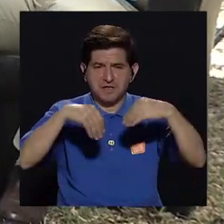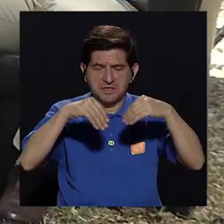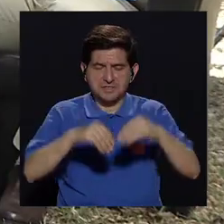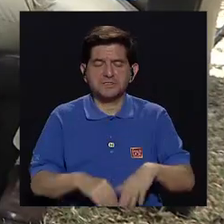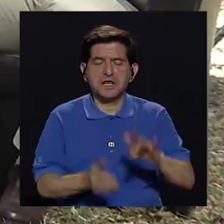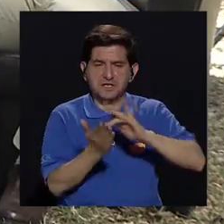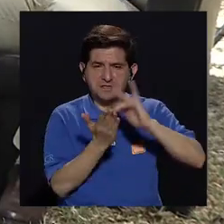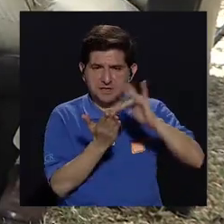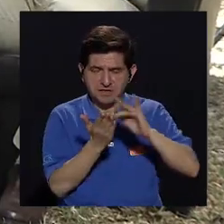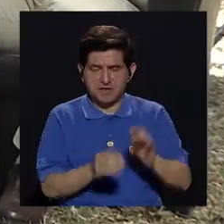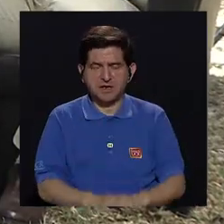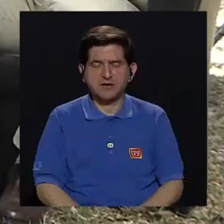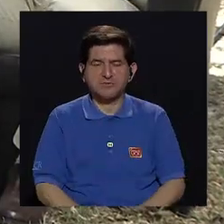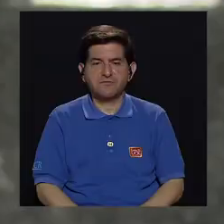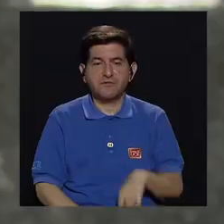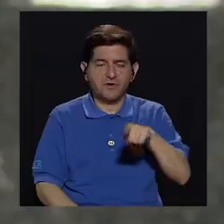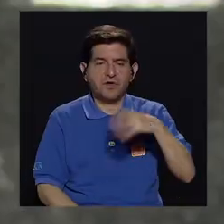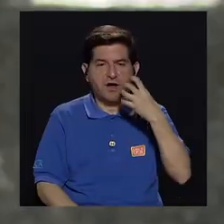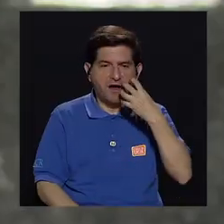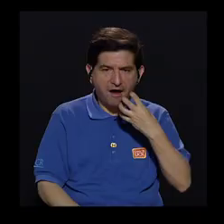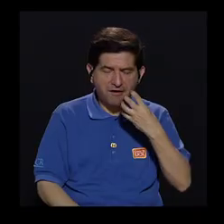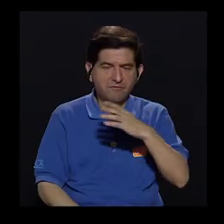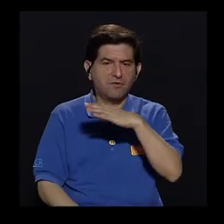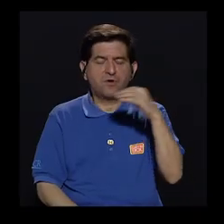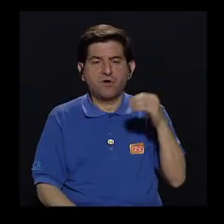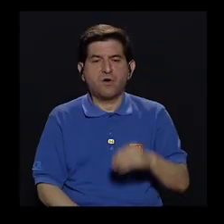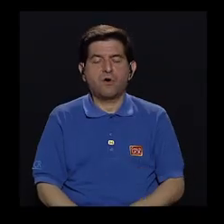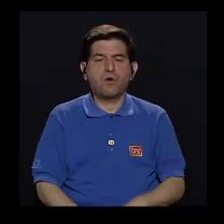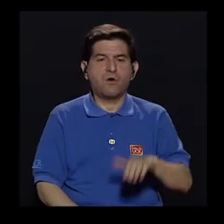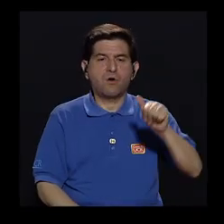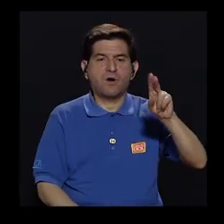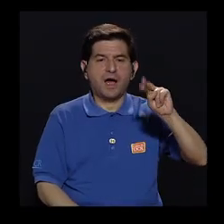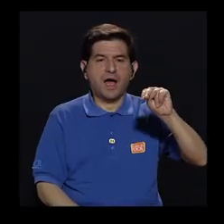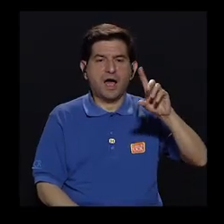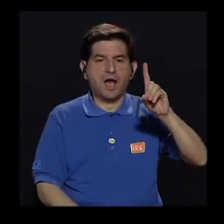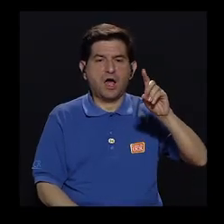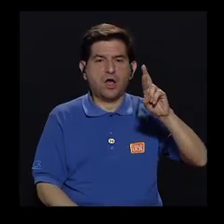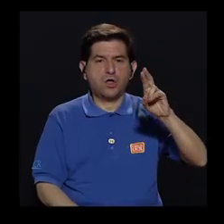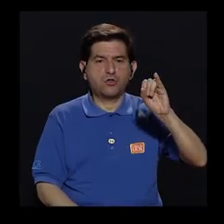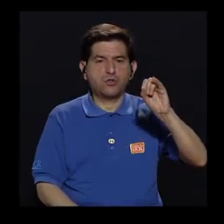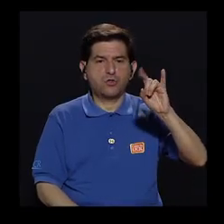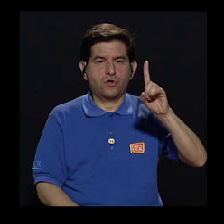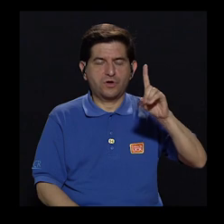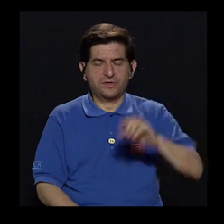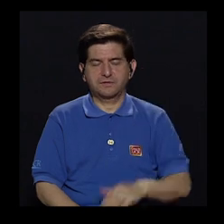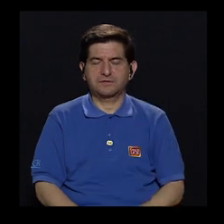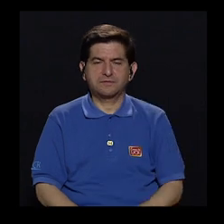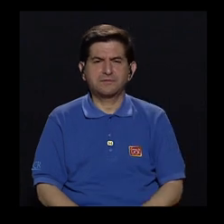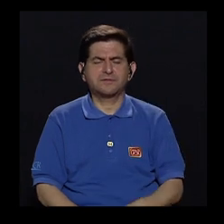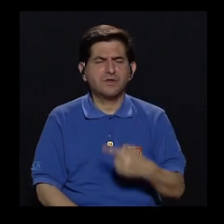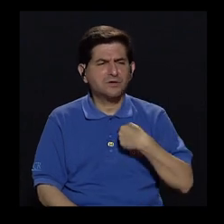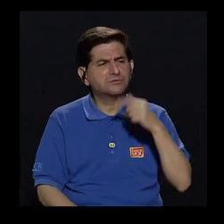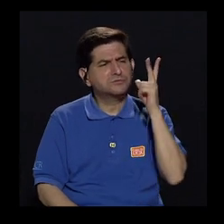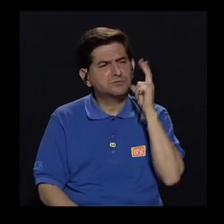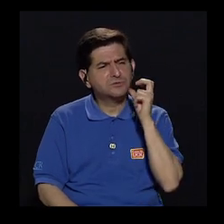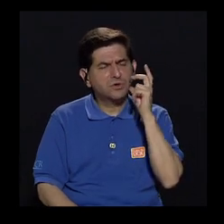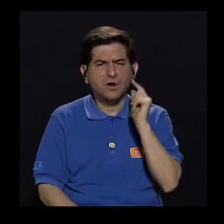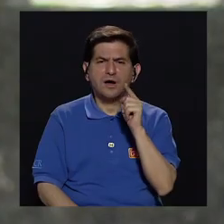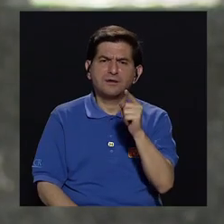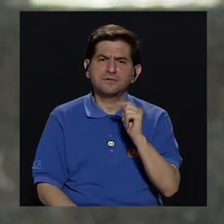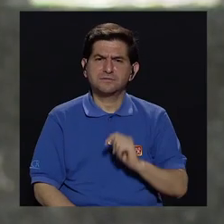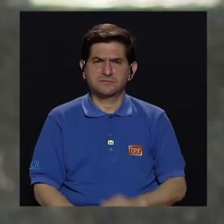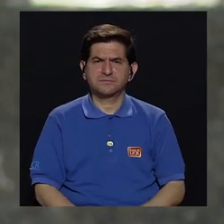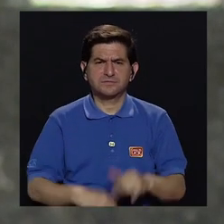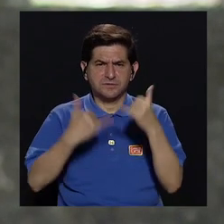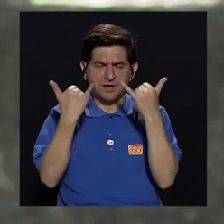sus teléfonos iPhone o Android. Ya está disponible como Denuncia Salud. Anton, yo pues escuchándolo